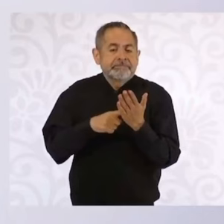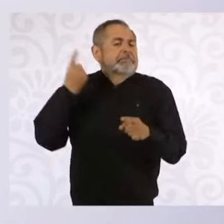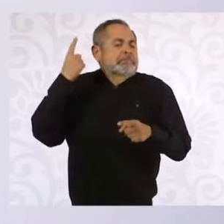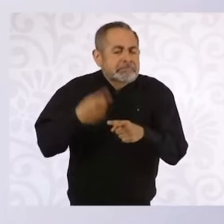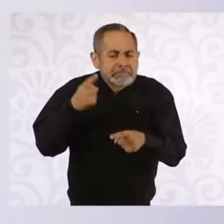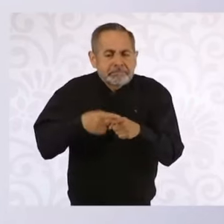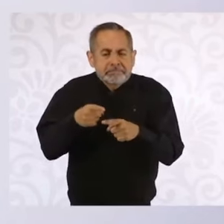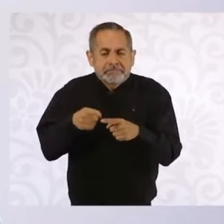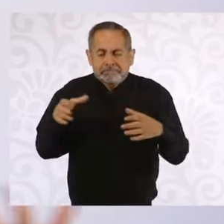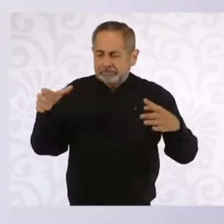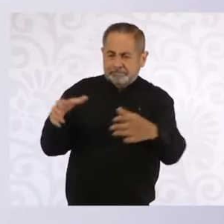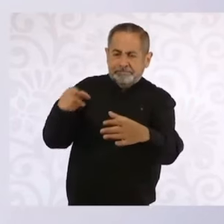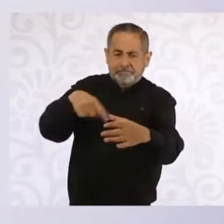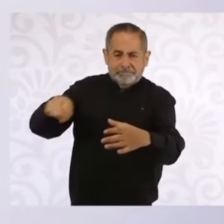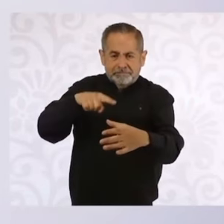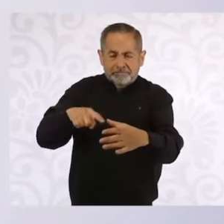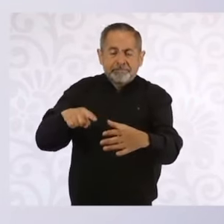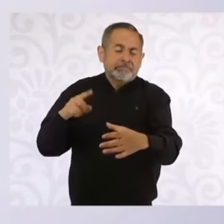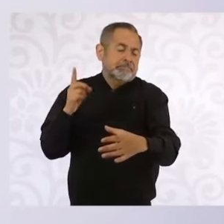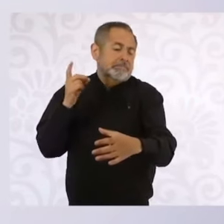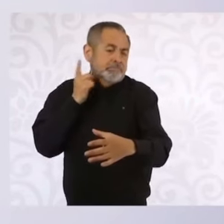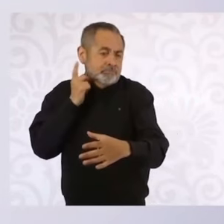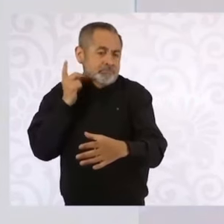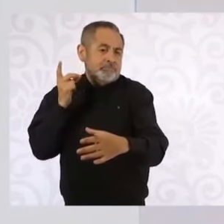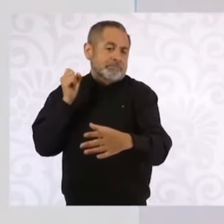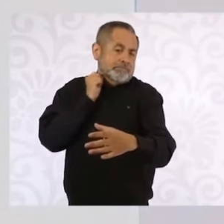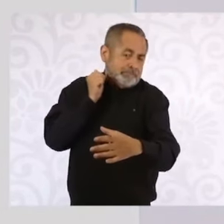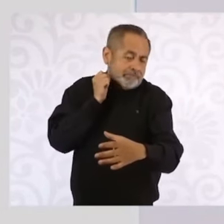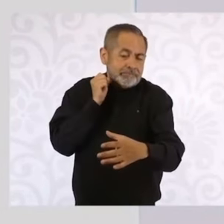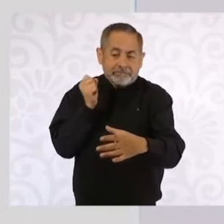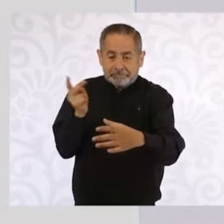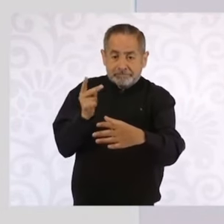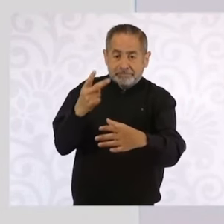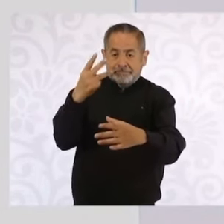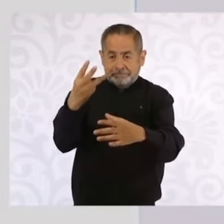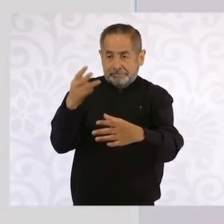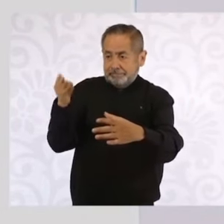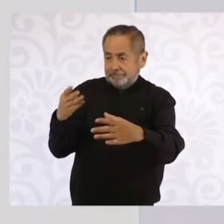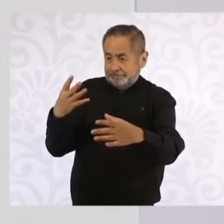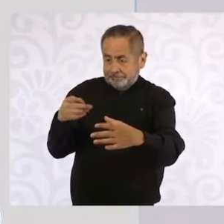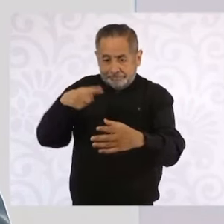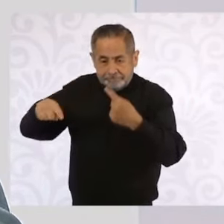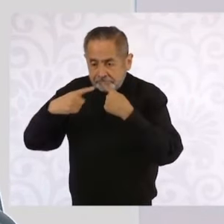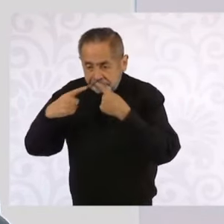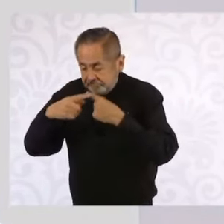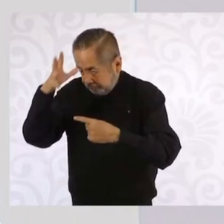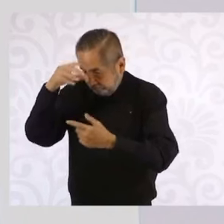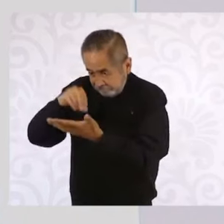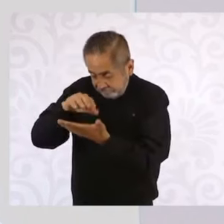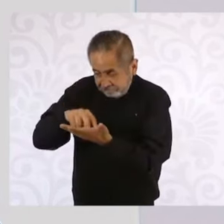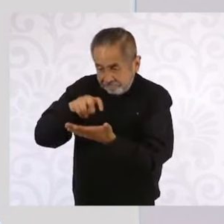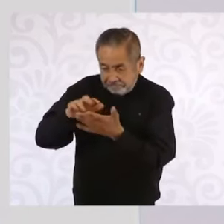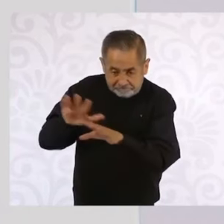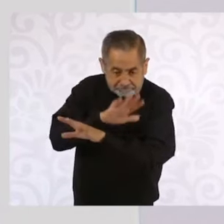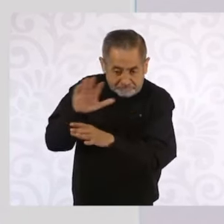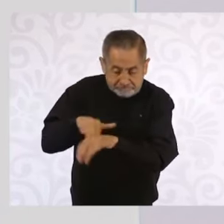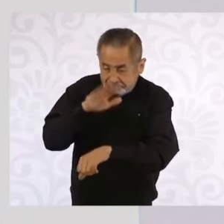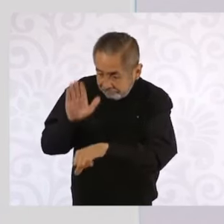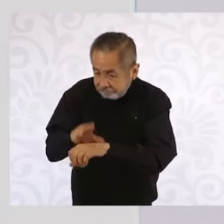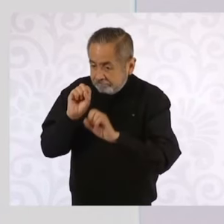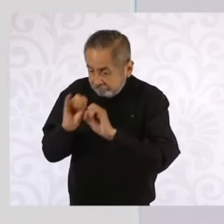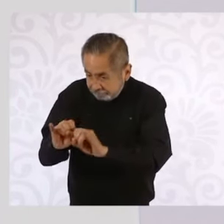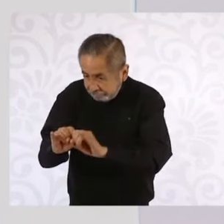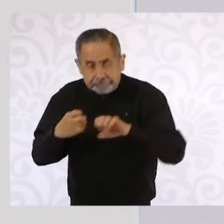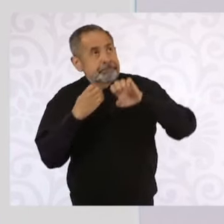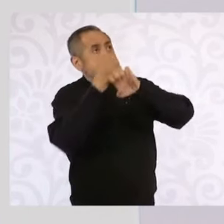es el constituyente? Las dos terceras partes de la Cámara de Diputados, las dos terceras partes de la Cámara de Senadores y la mayoría de los congresos